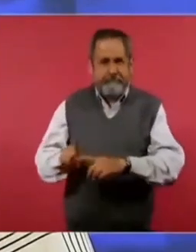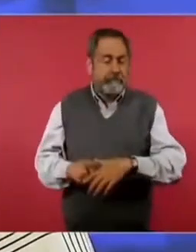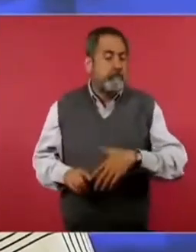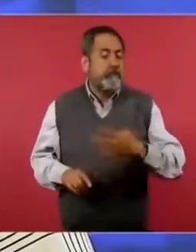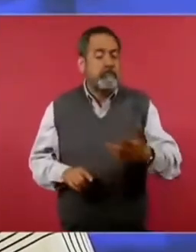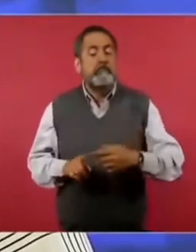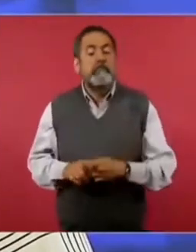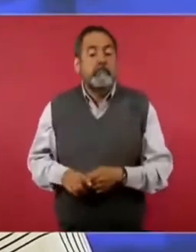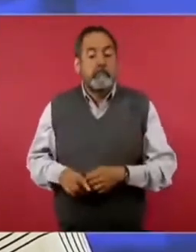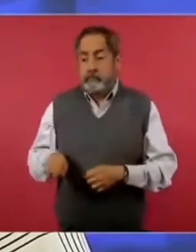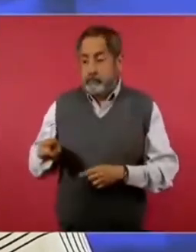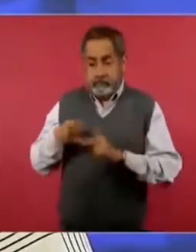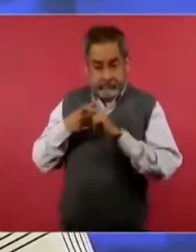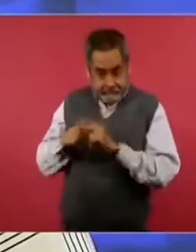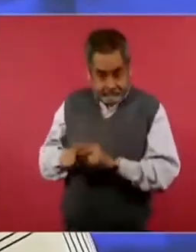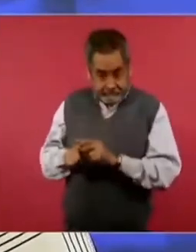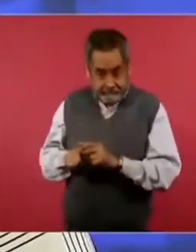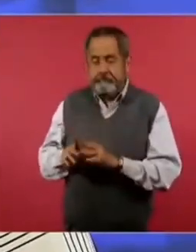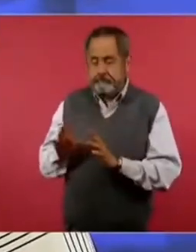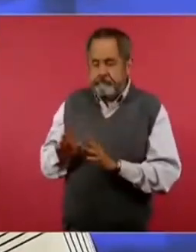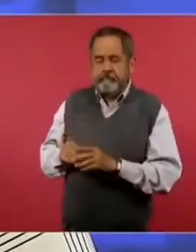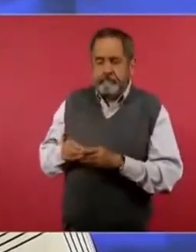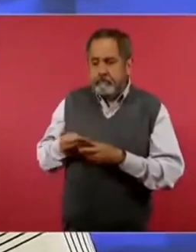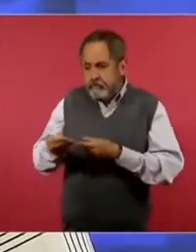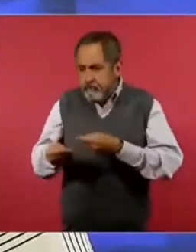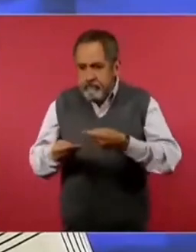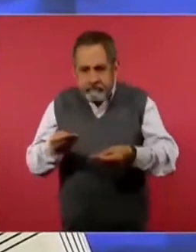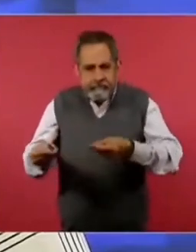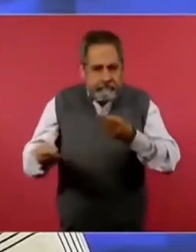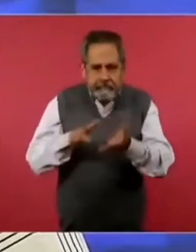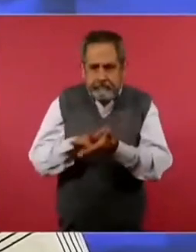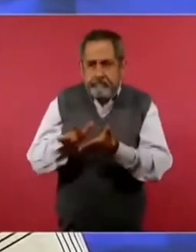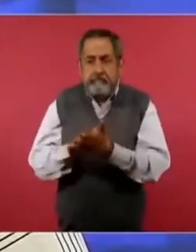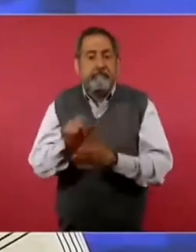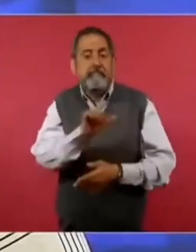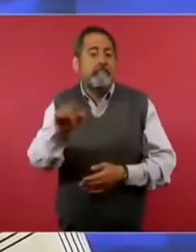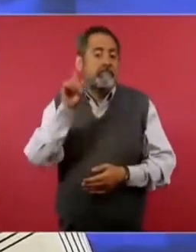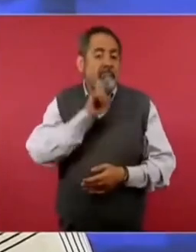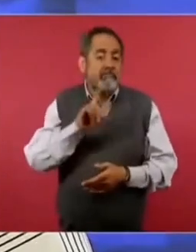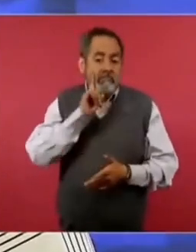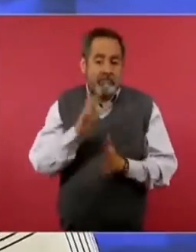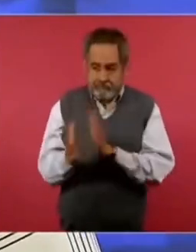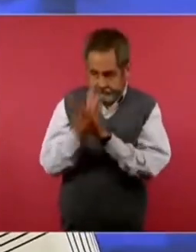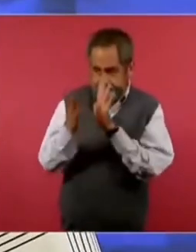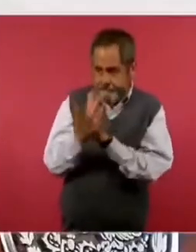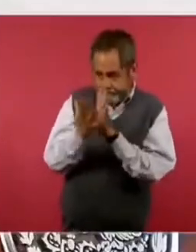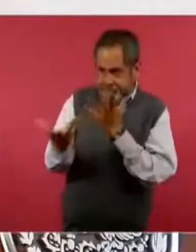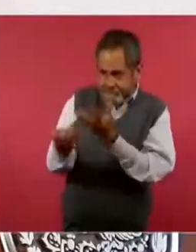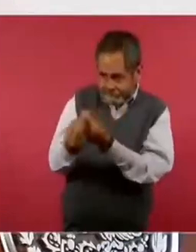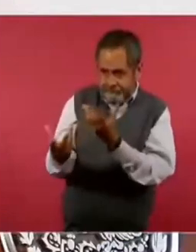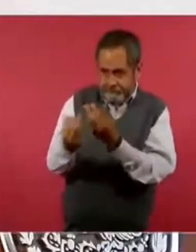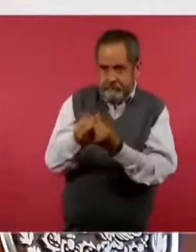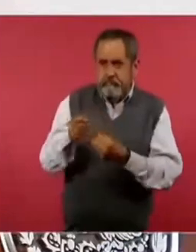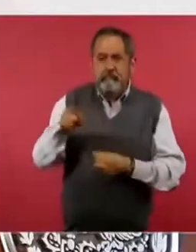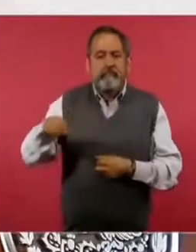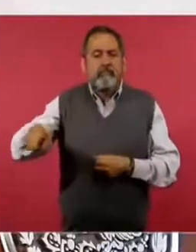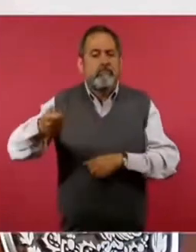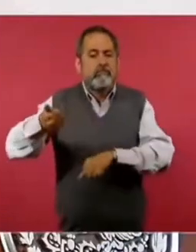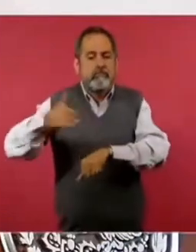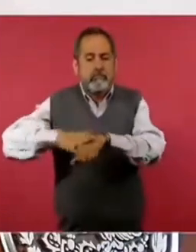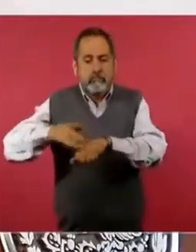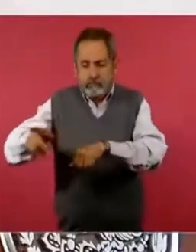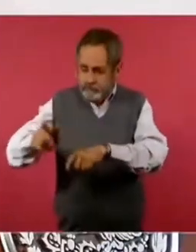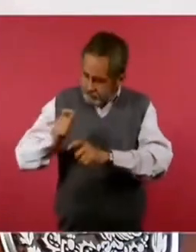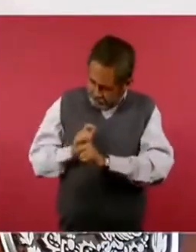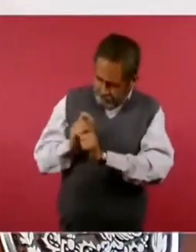que desde su inicio el programa ha buscado impulsar la participación de las mujeres en sus comunidades. Mediante la administración de los recursos